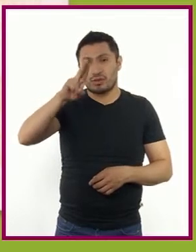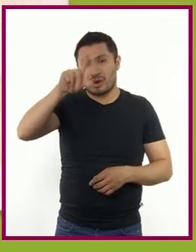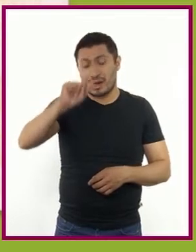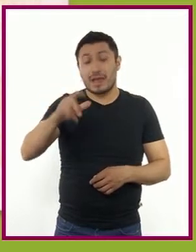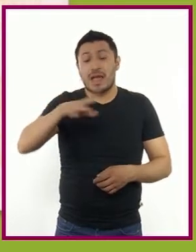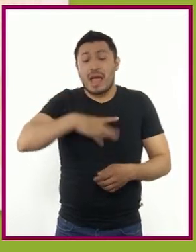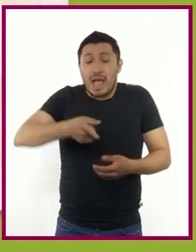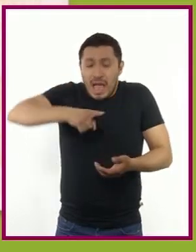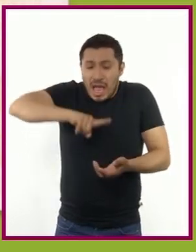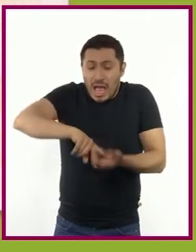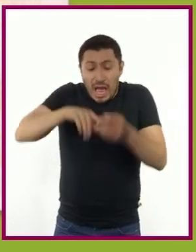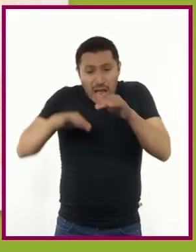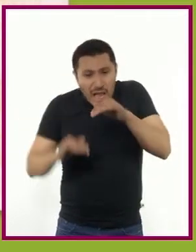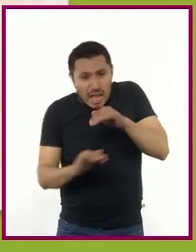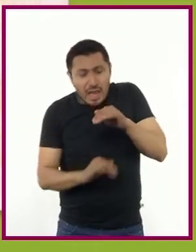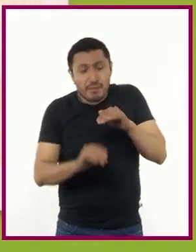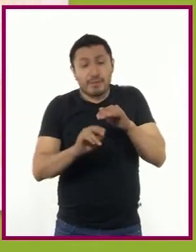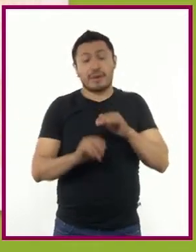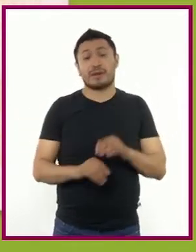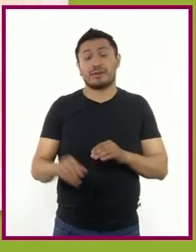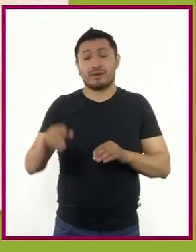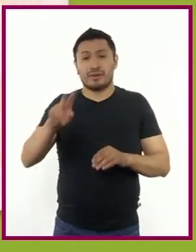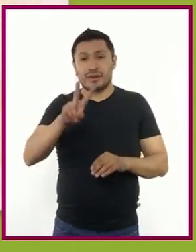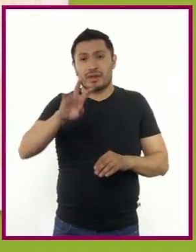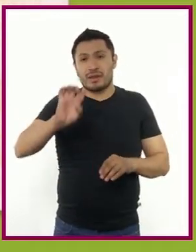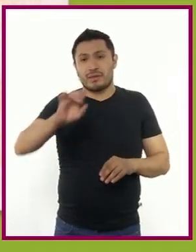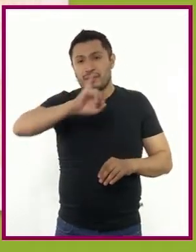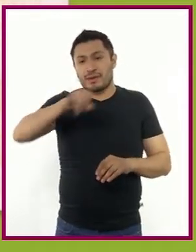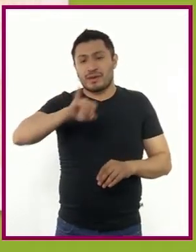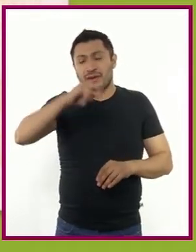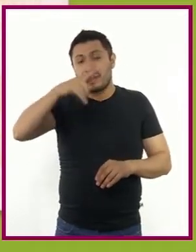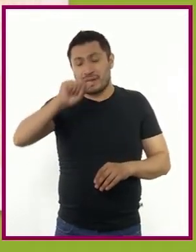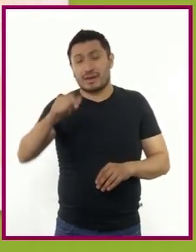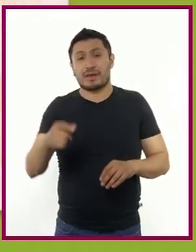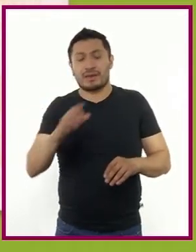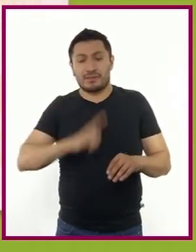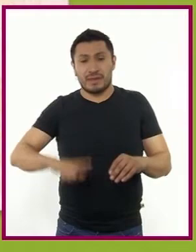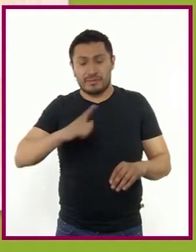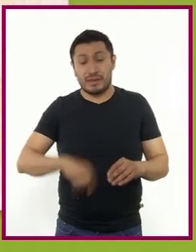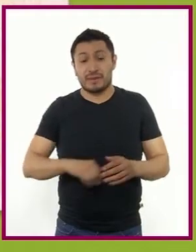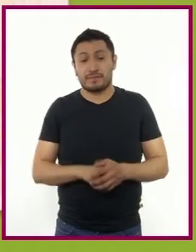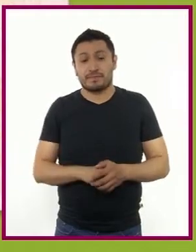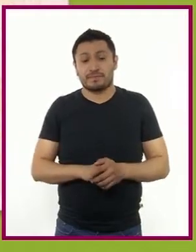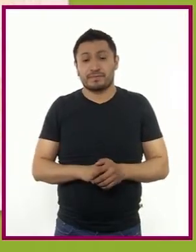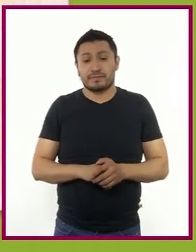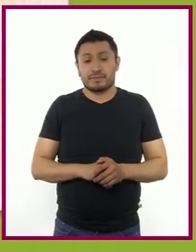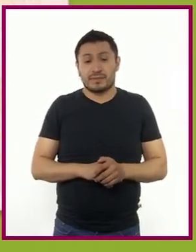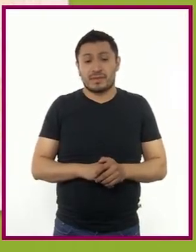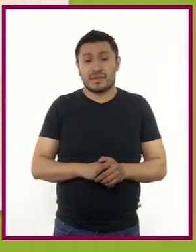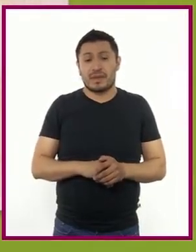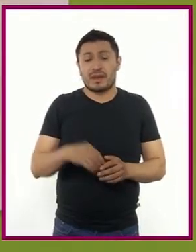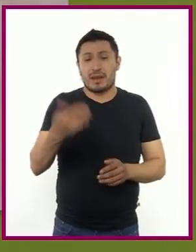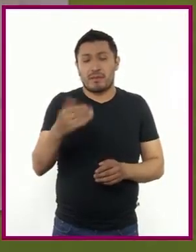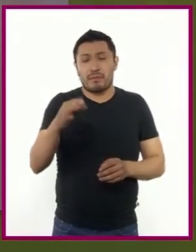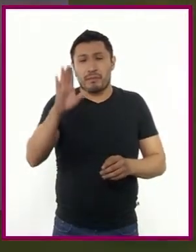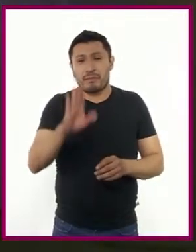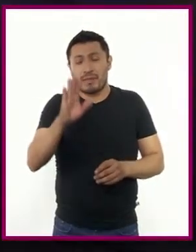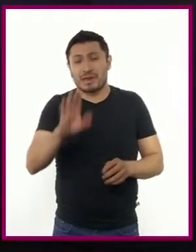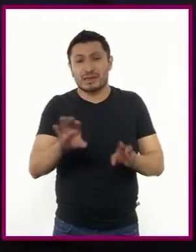de la vejiga urinaria, entre esta y el recto. Tiene el tamaño y forma de una